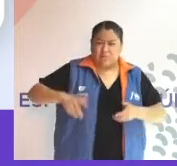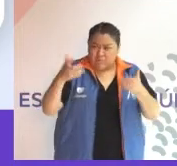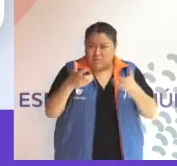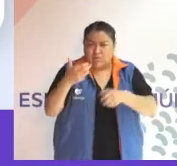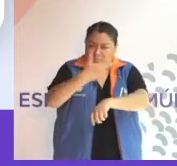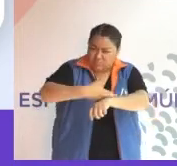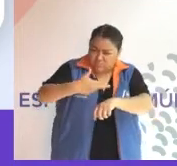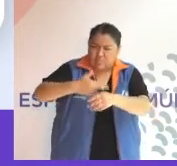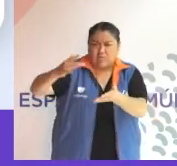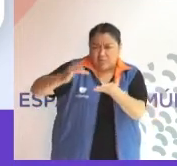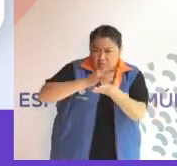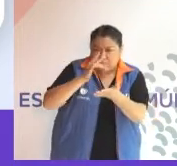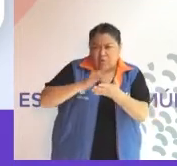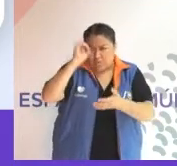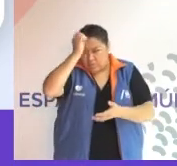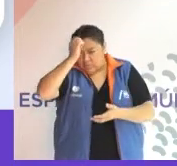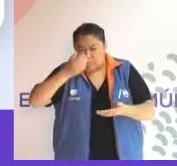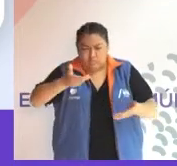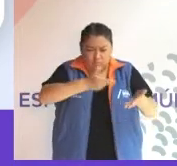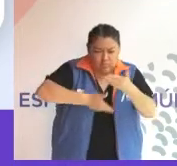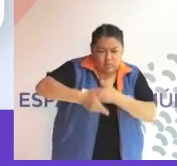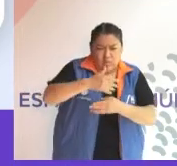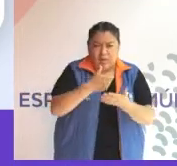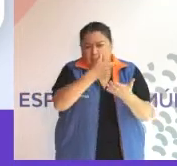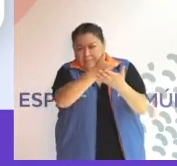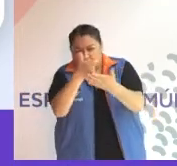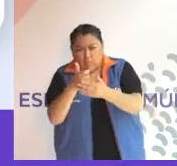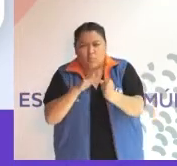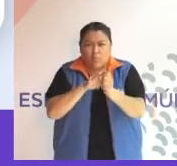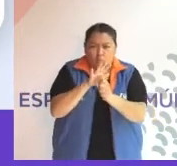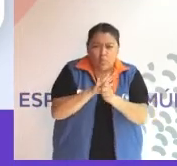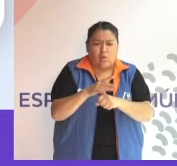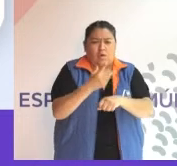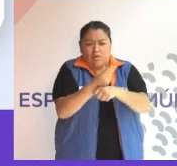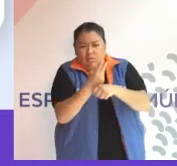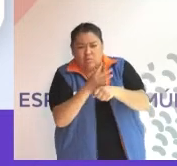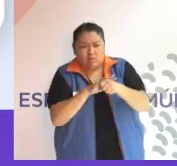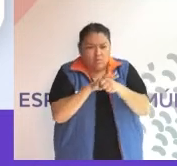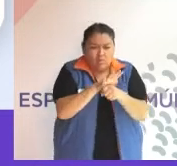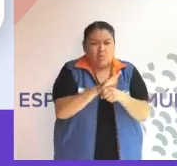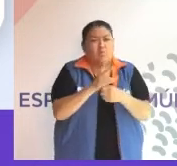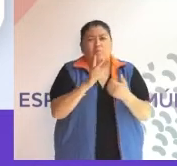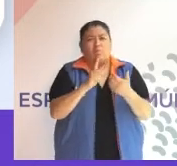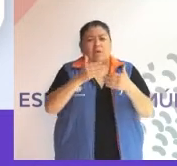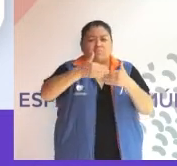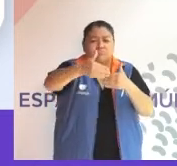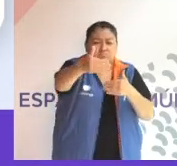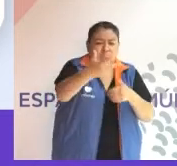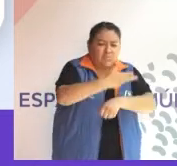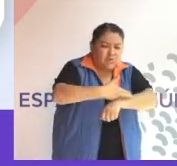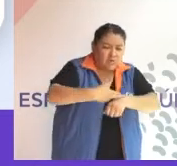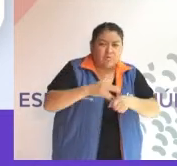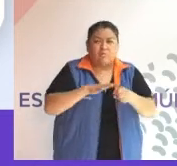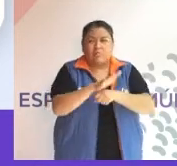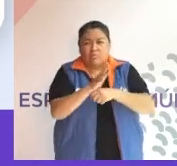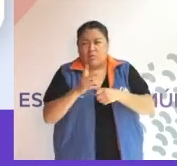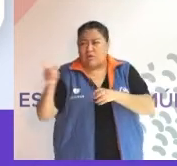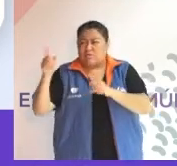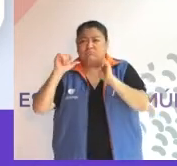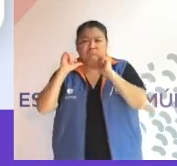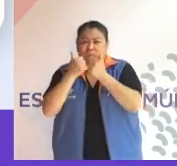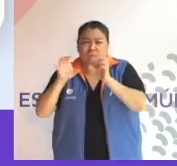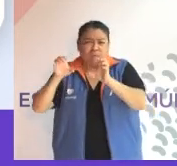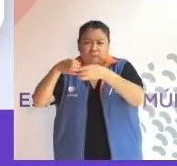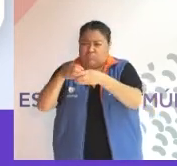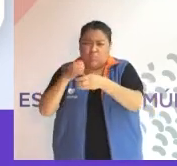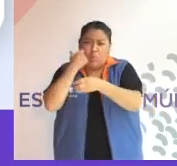involucra en lo público, que se involucra en los procesos de organizaciones voluntarias.